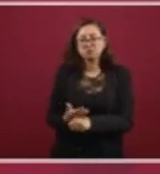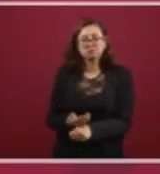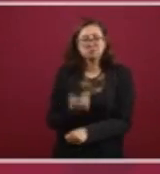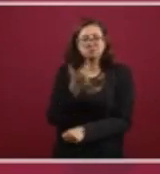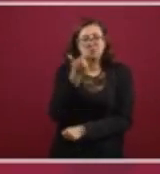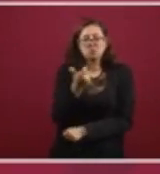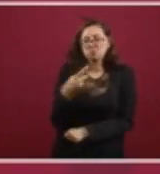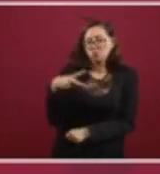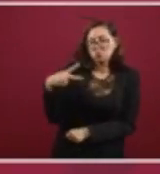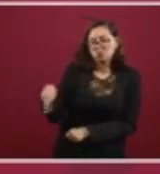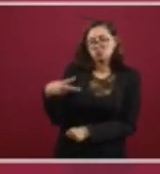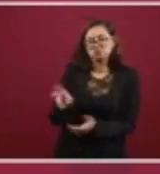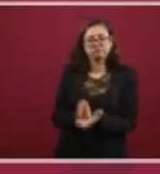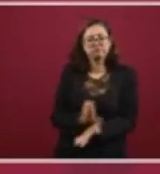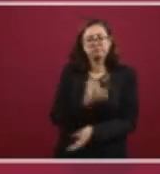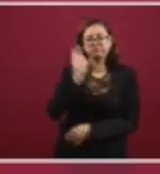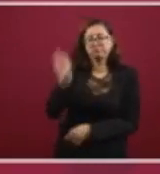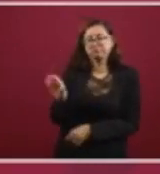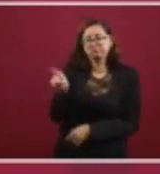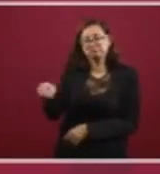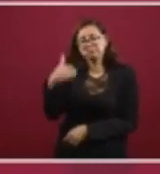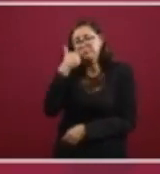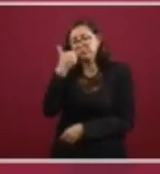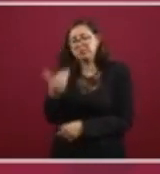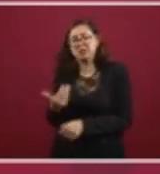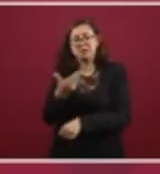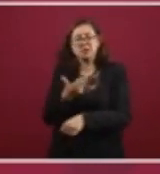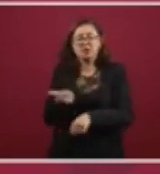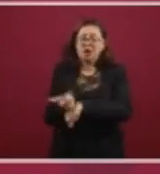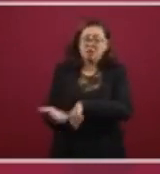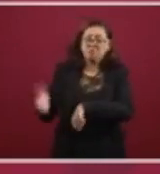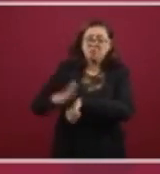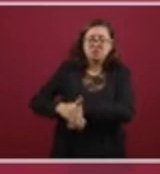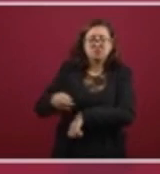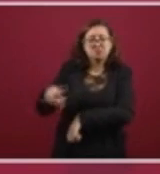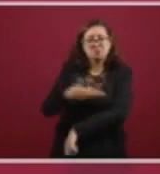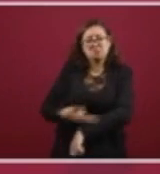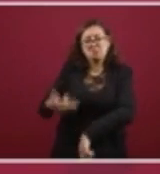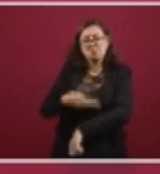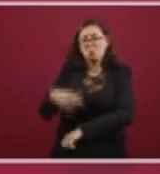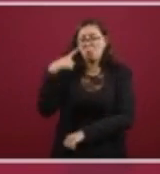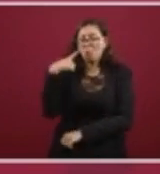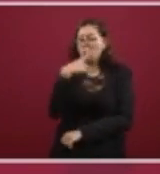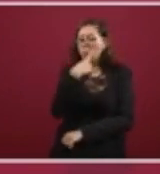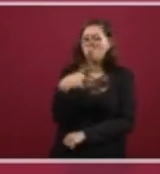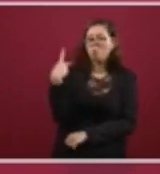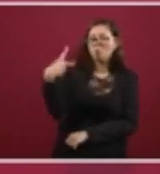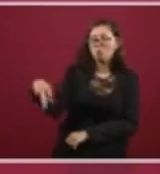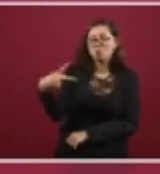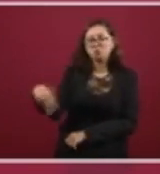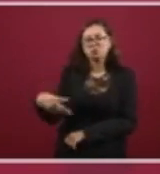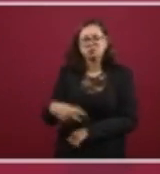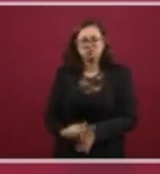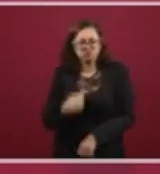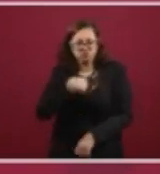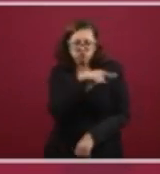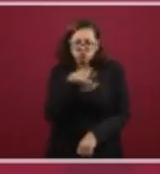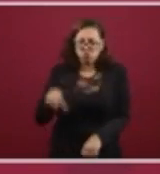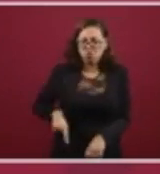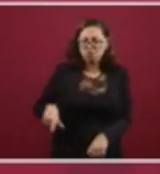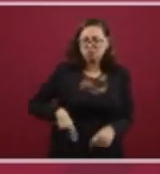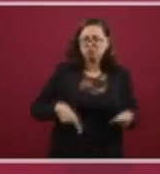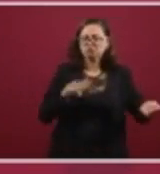ellos lo manejen, lo administren, porque se los va a administrar el gobierno, porque les vamos a ir dando mes con